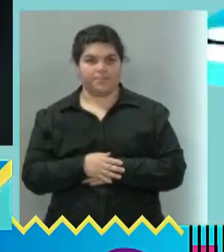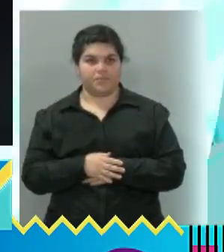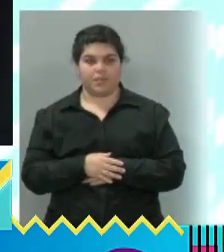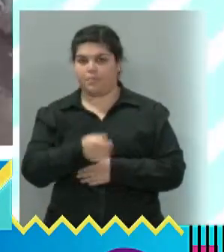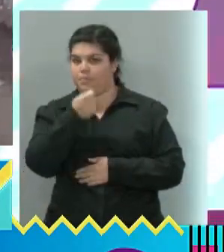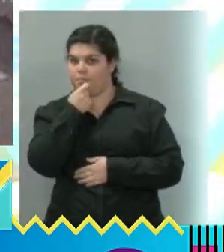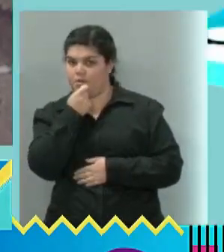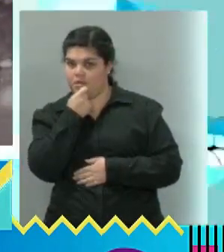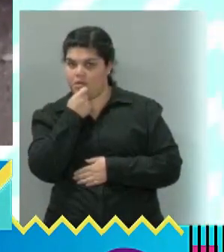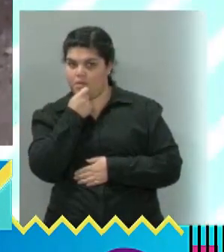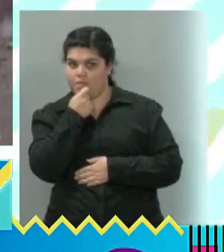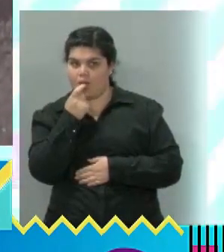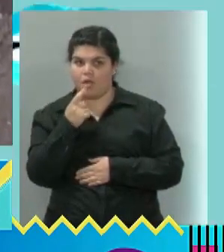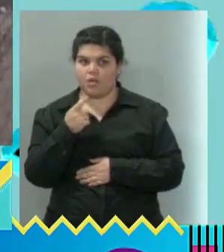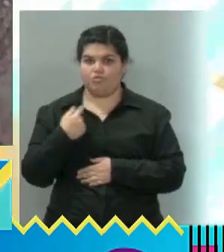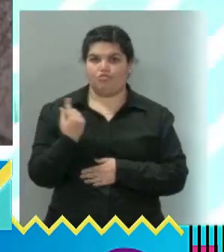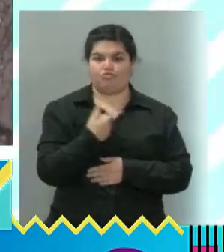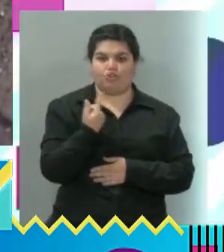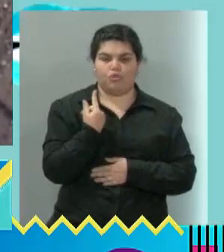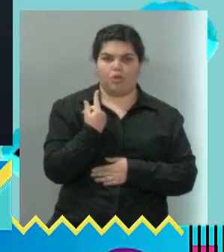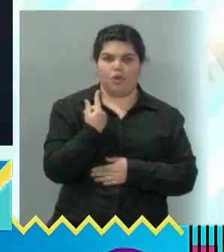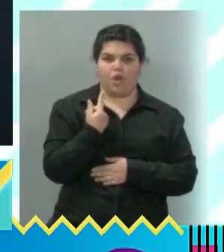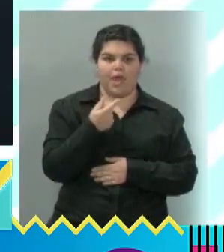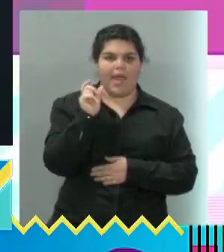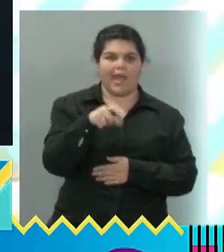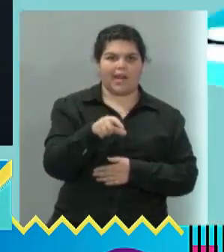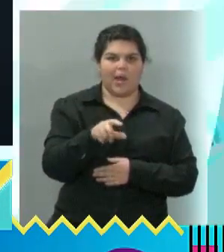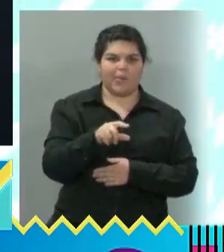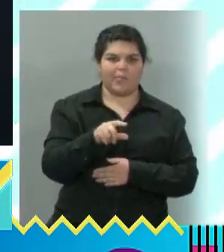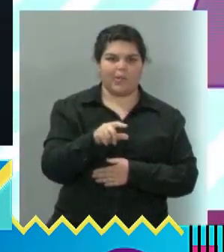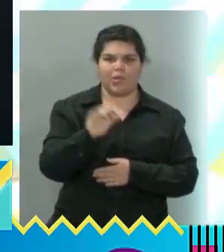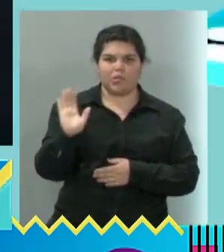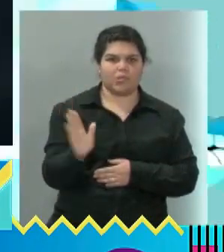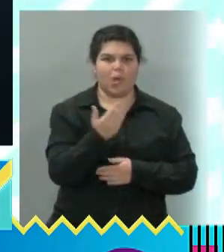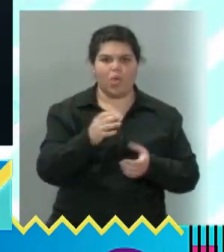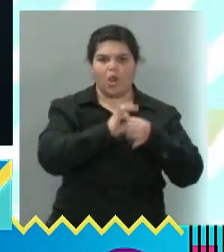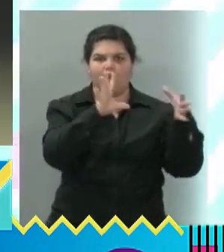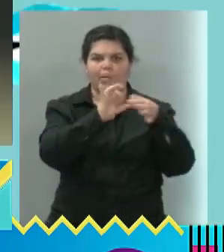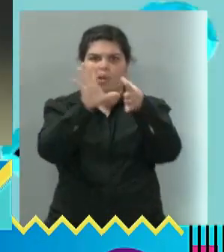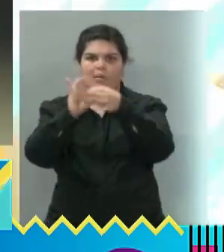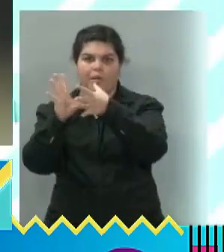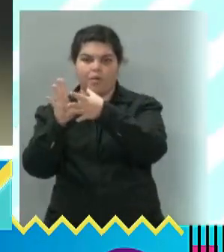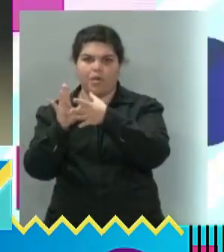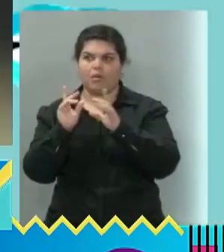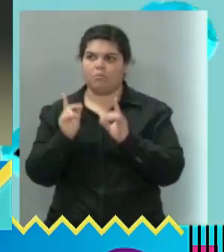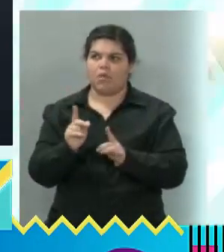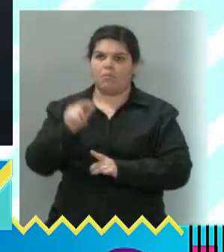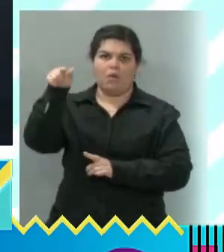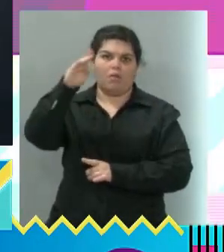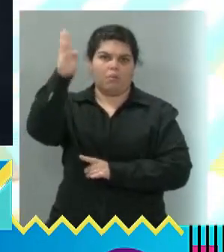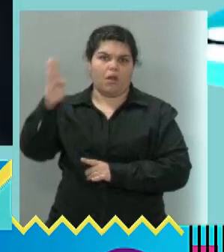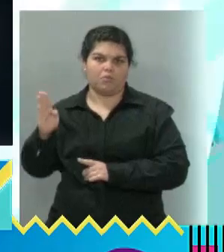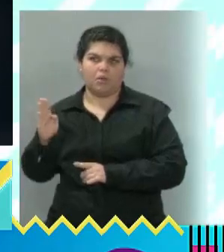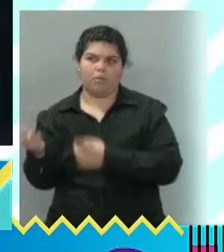nosotros dábamos la abolición de la esclavitud, todos los esclavos del Brasil venían al Río de la